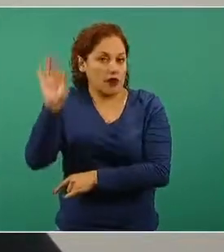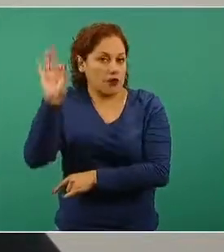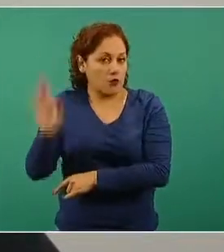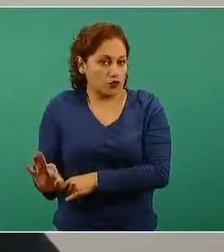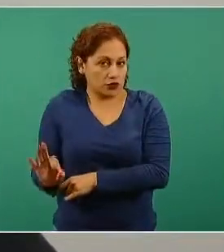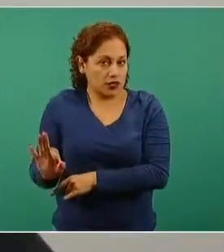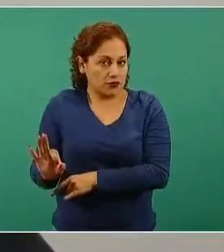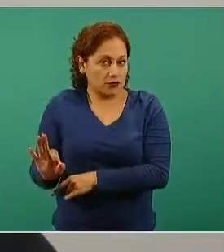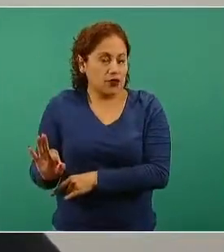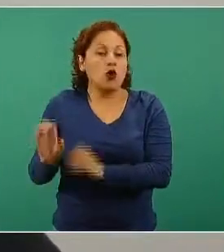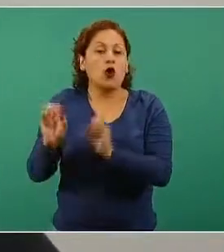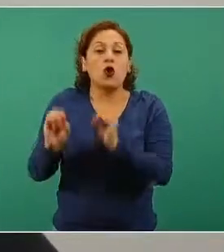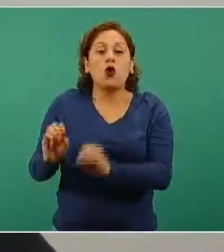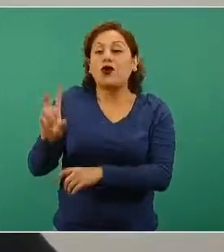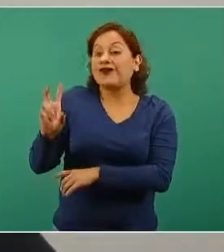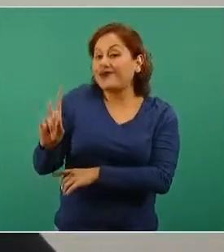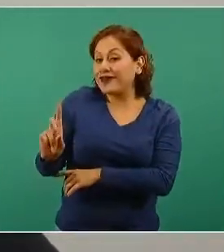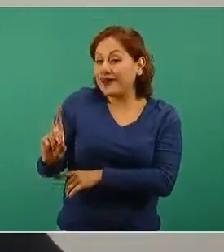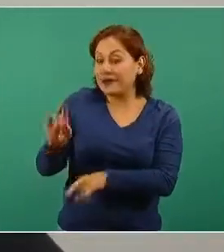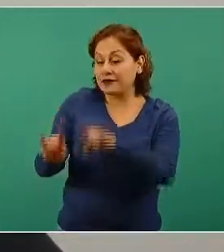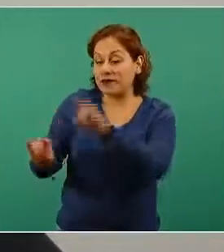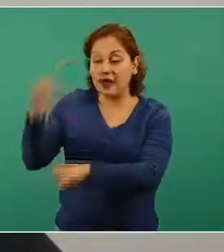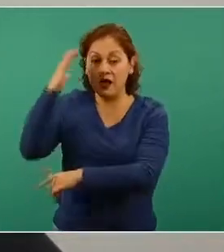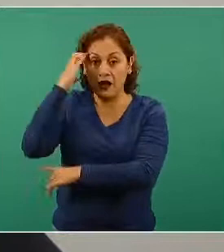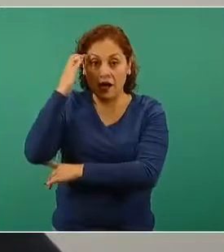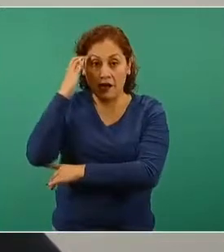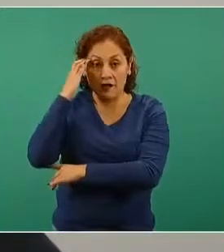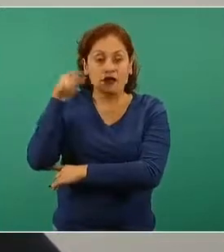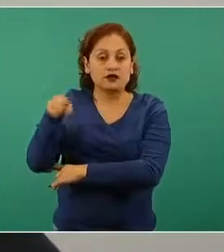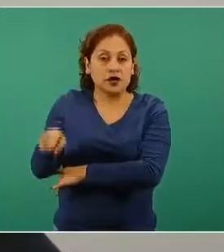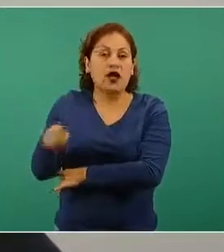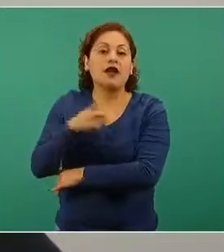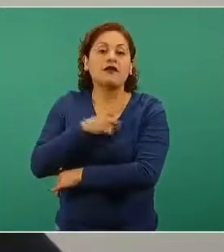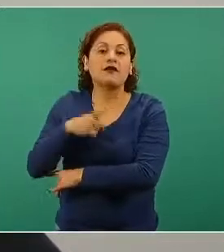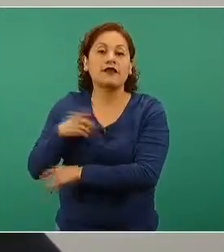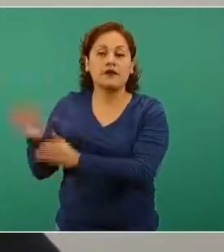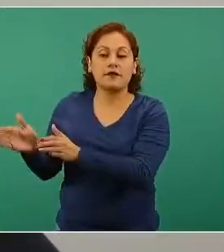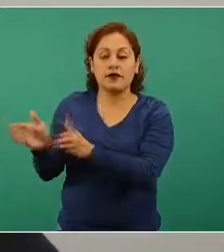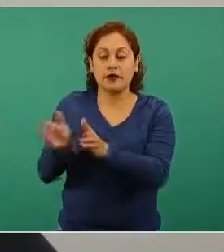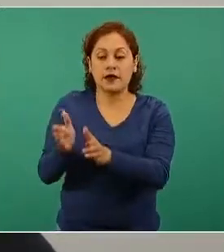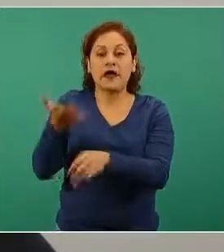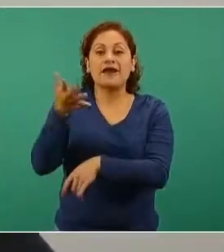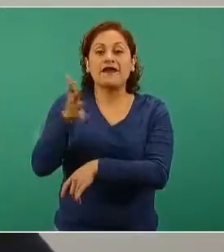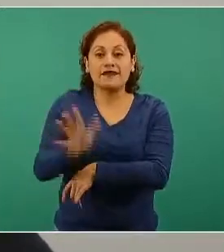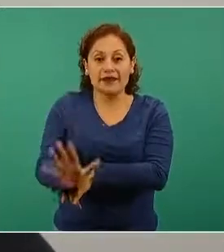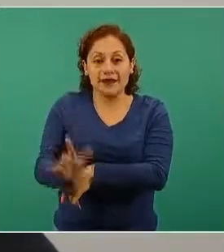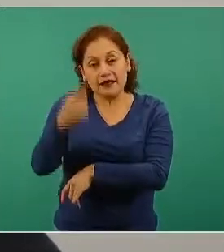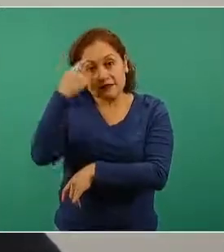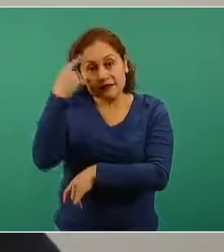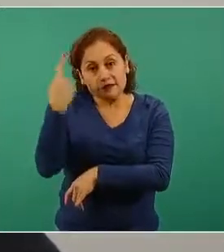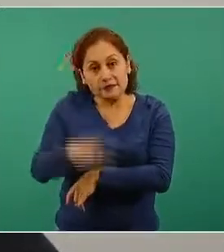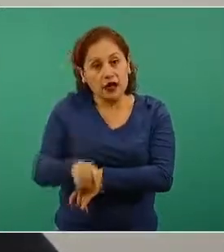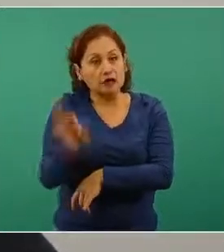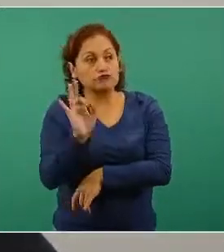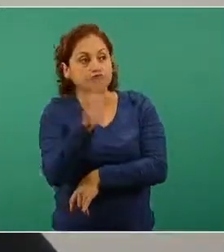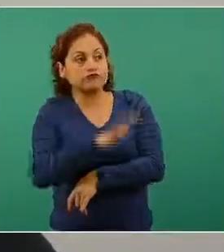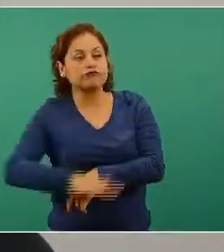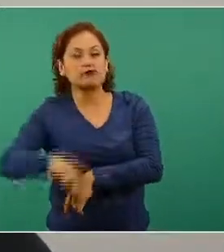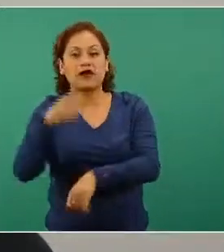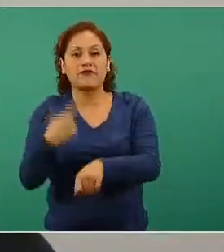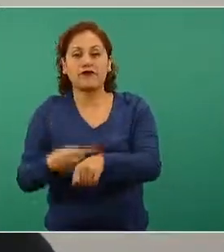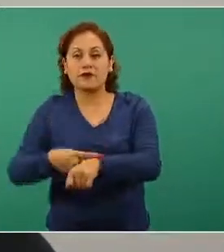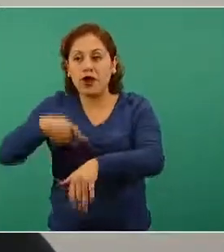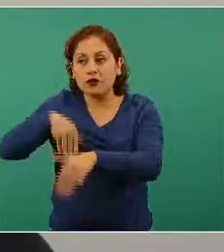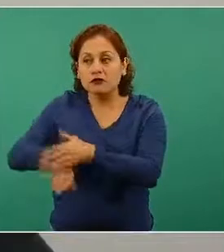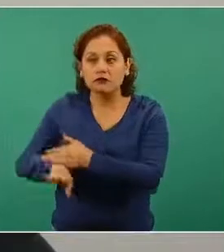30 camas, y que por lo tanto dejar estas 10 camas disponibles para retirar pudiera significar un riesgo.